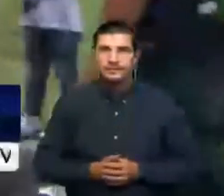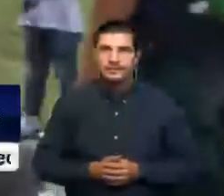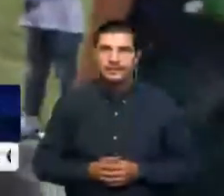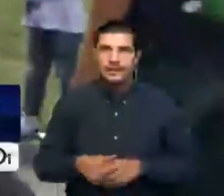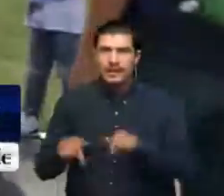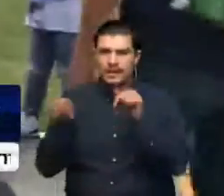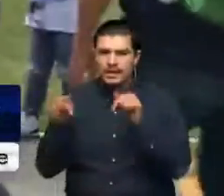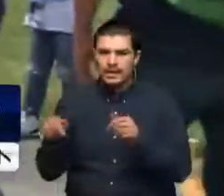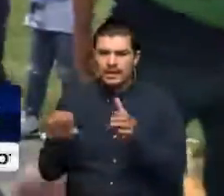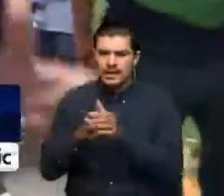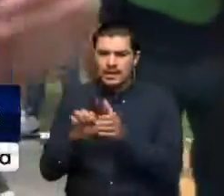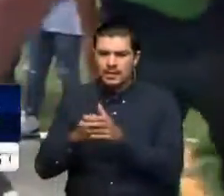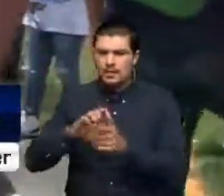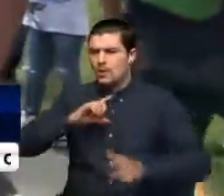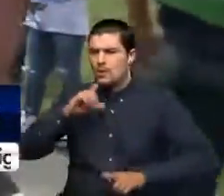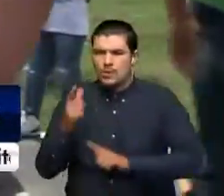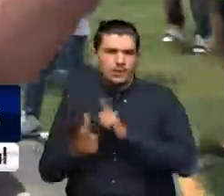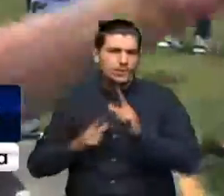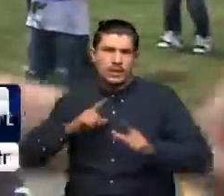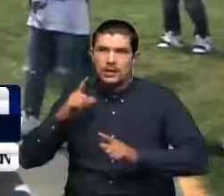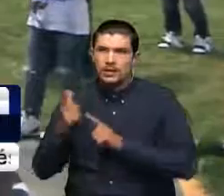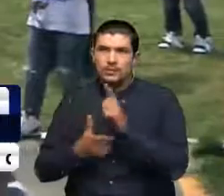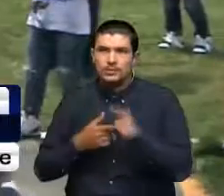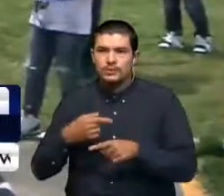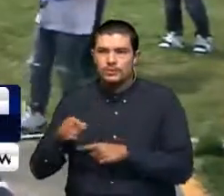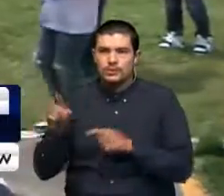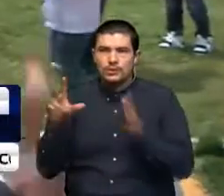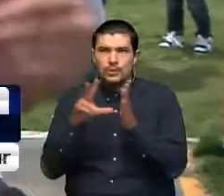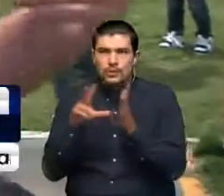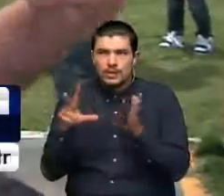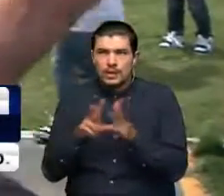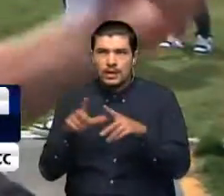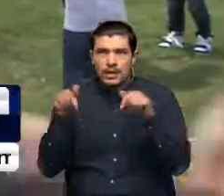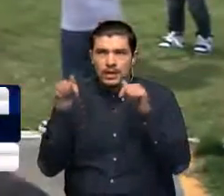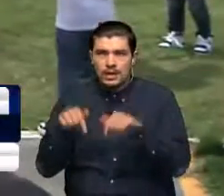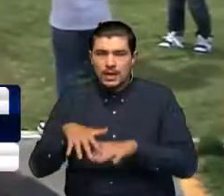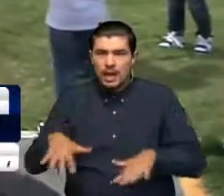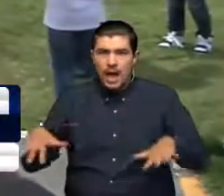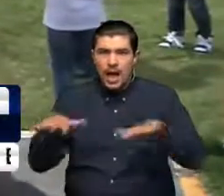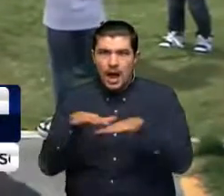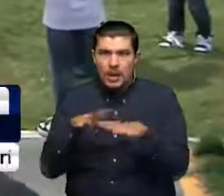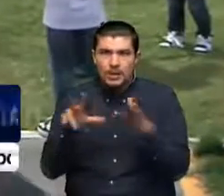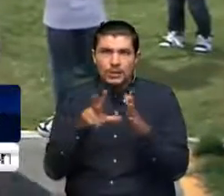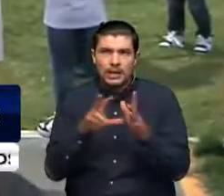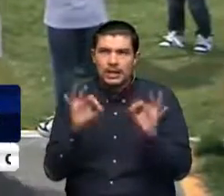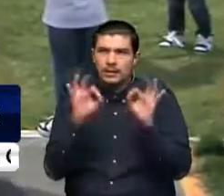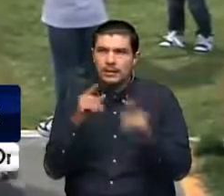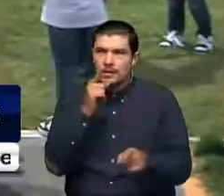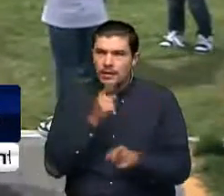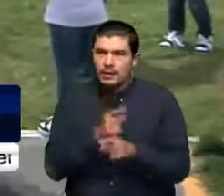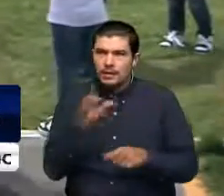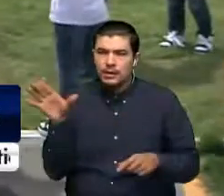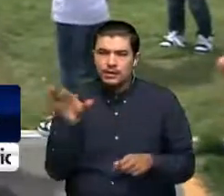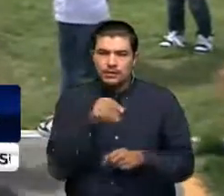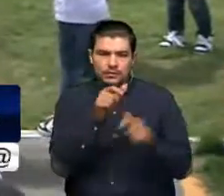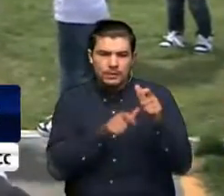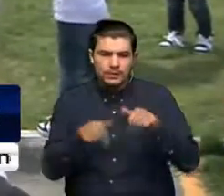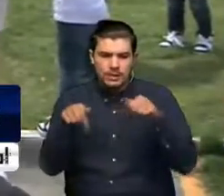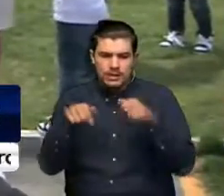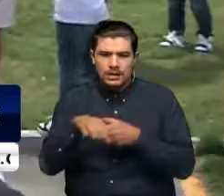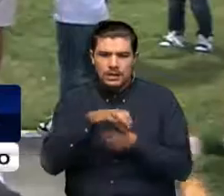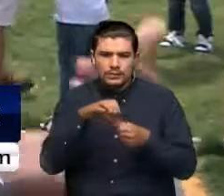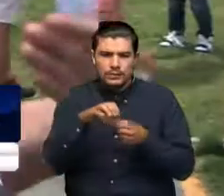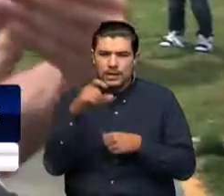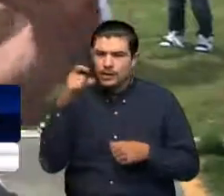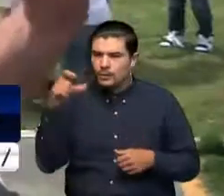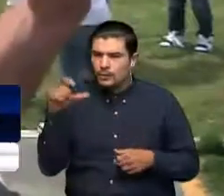lucharon hasta el final los hoteles y la los silos del hospedaje de magnífico la gente de cúcuta muy